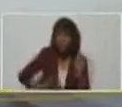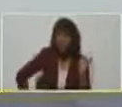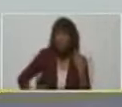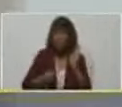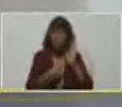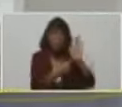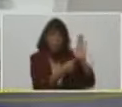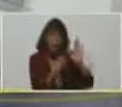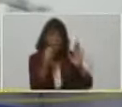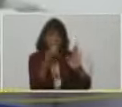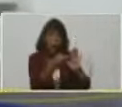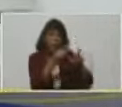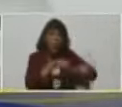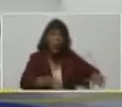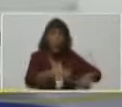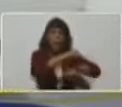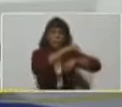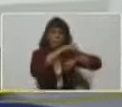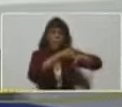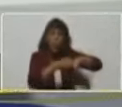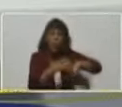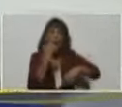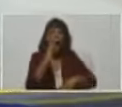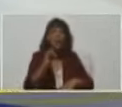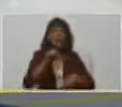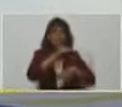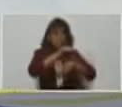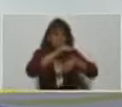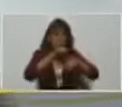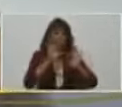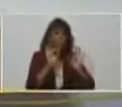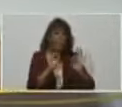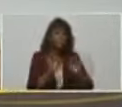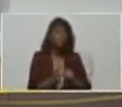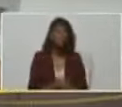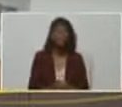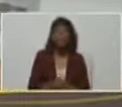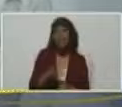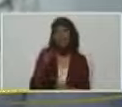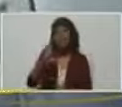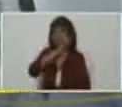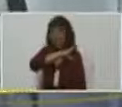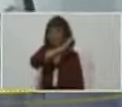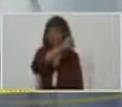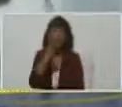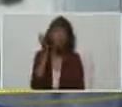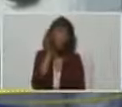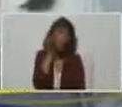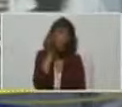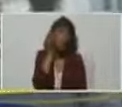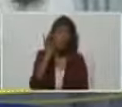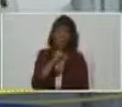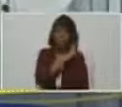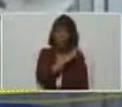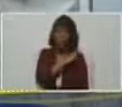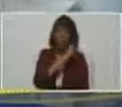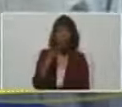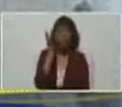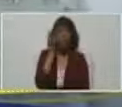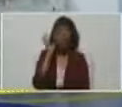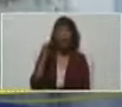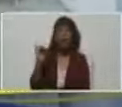vamos hacia quirófano. Este CDI tiene quirófano. También nos acompaña la directora del Hospital del Junquito, porque